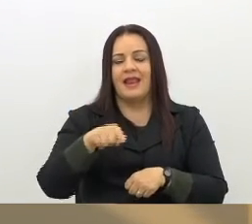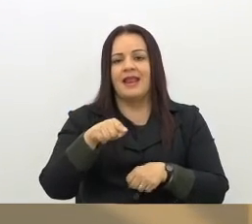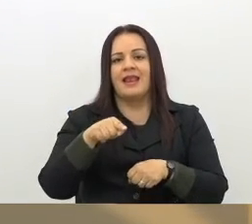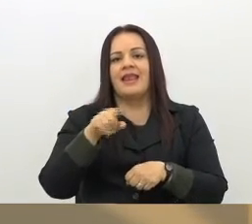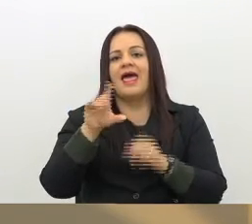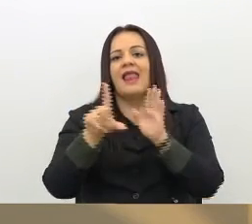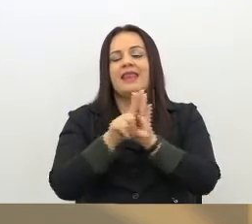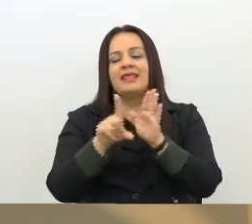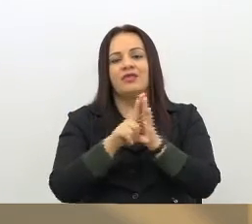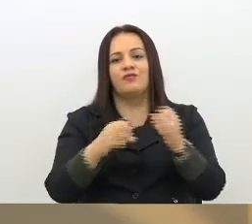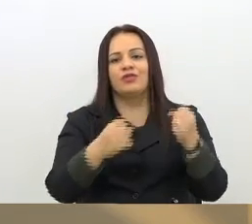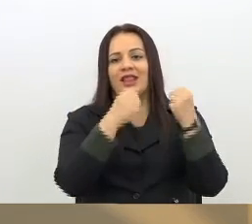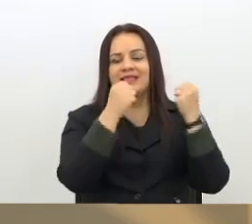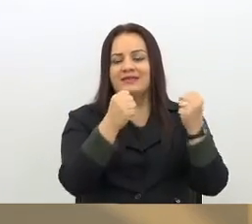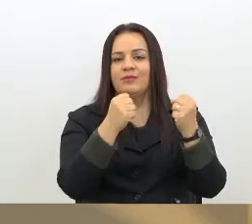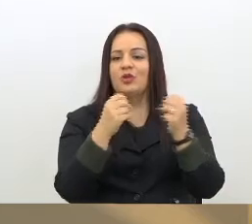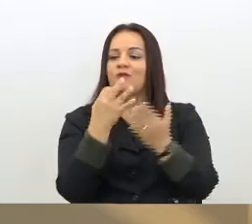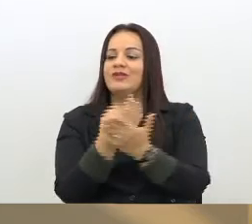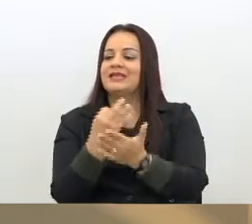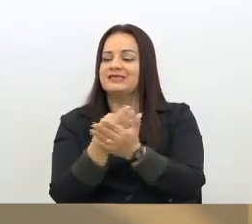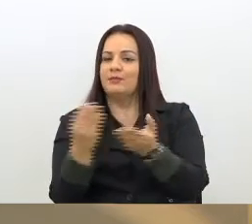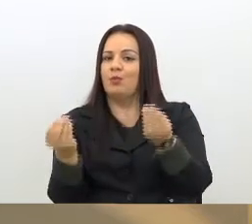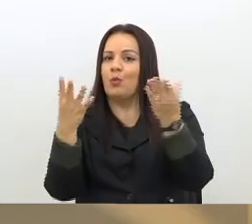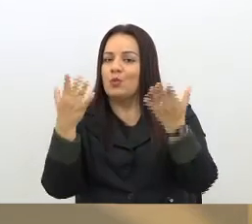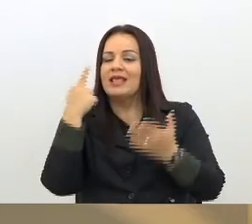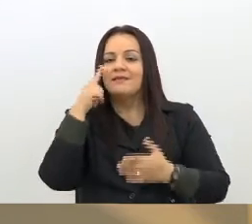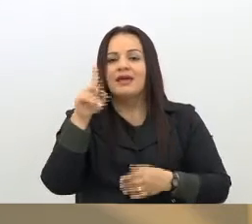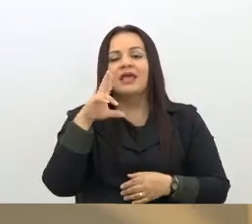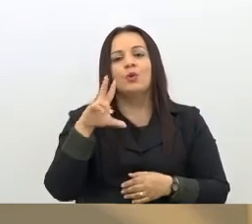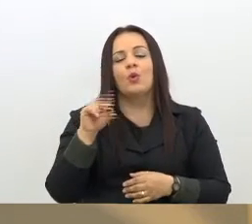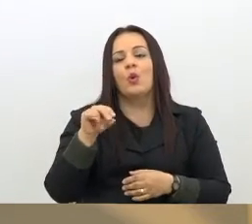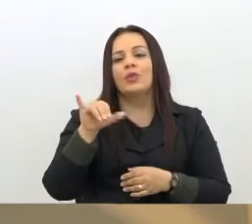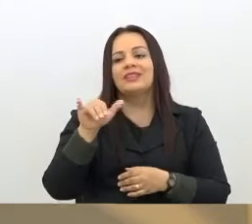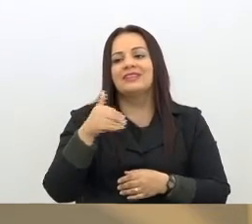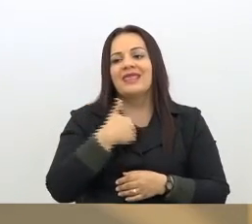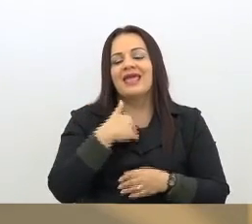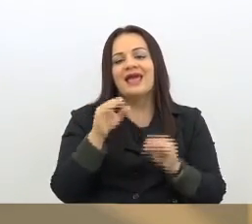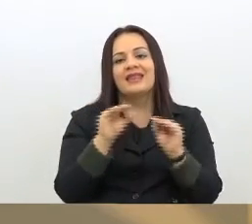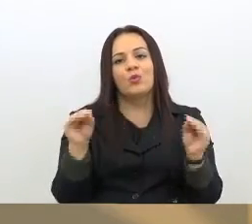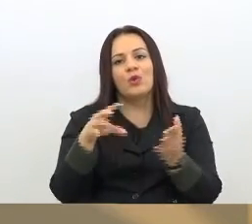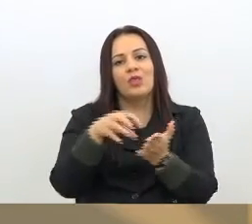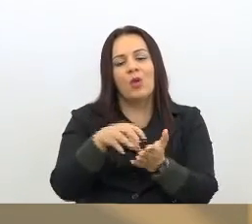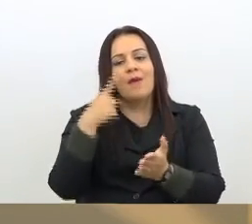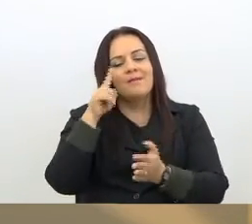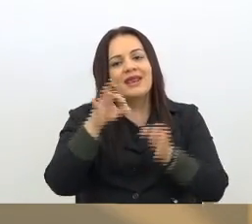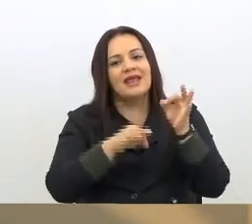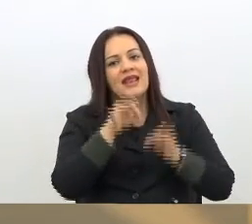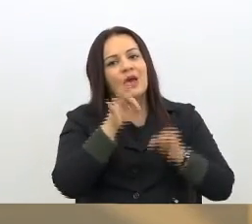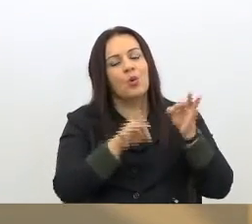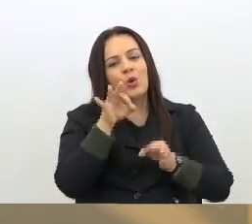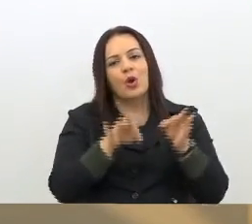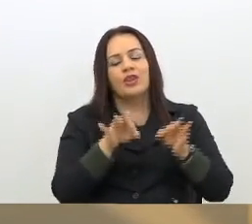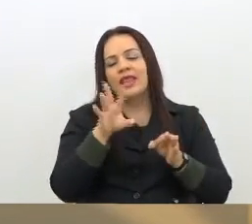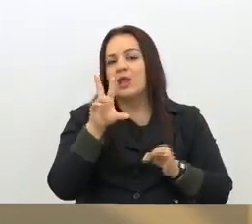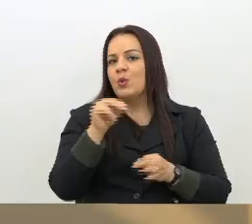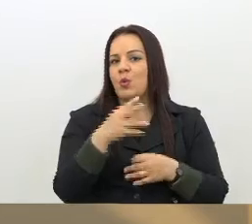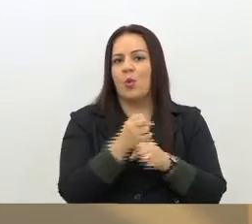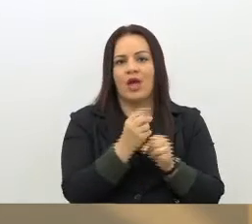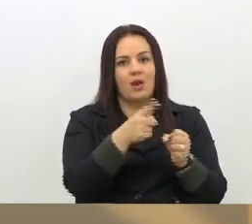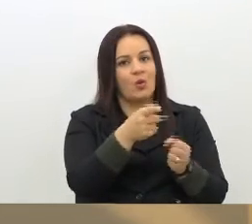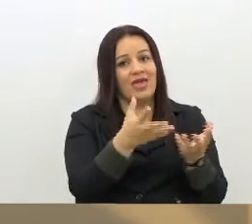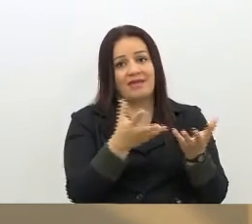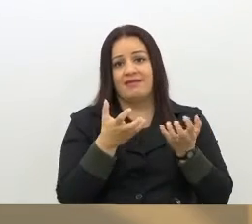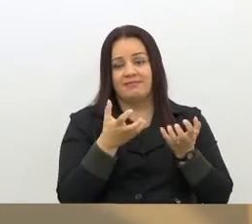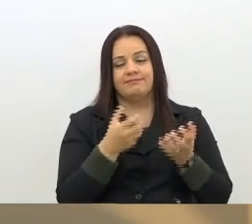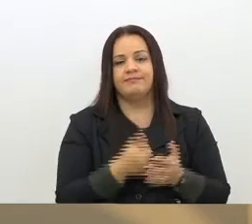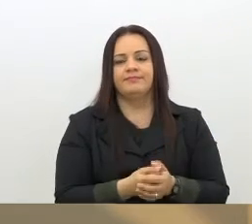las Finanzas Públicas, para que no quede ninguna duda, para que la Corte no pueda salirse por la tangente. También quiero